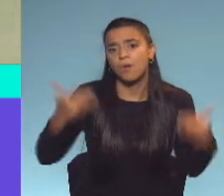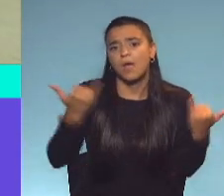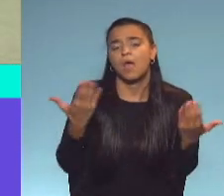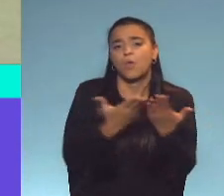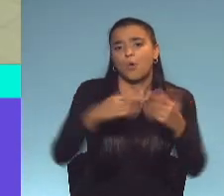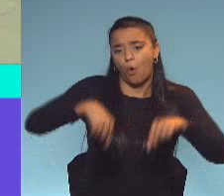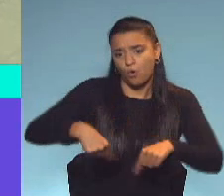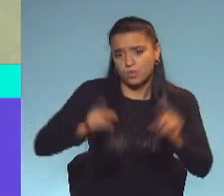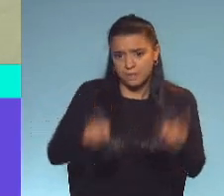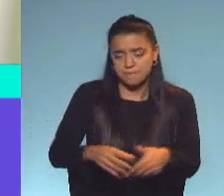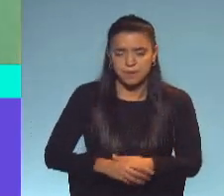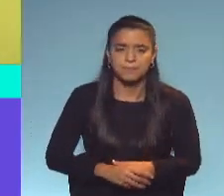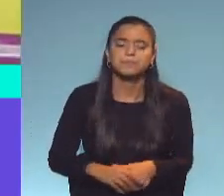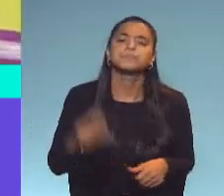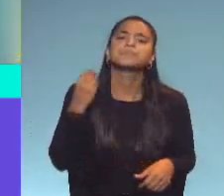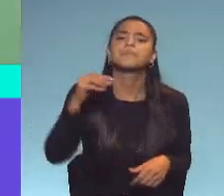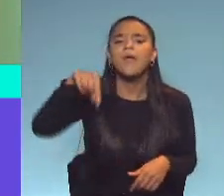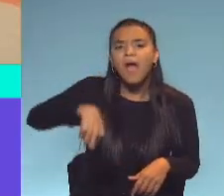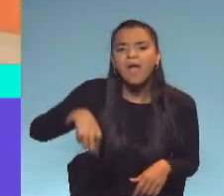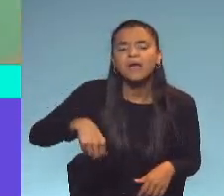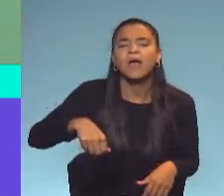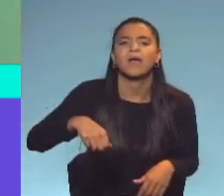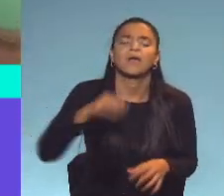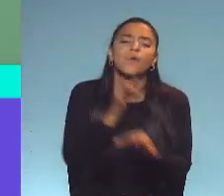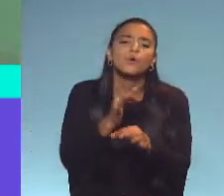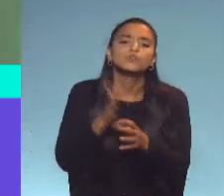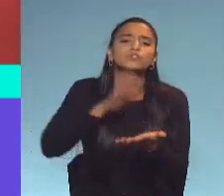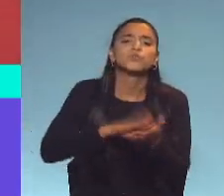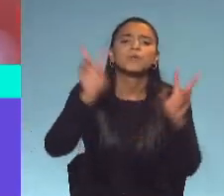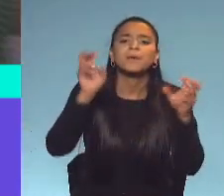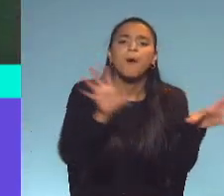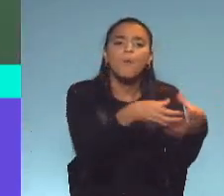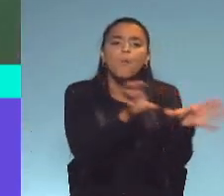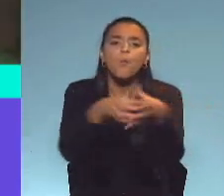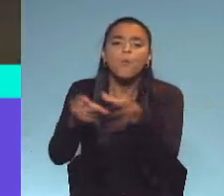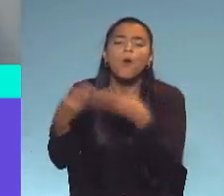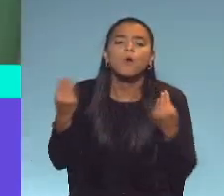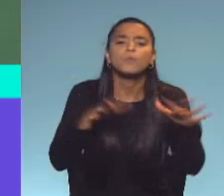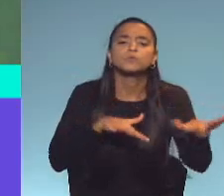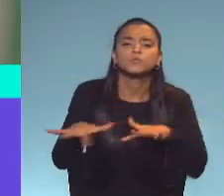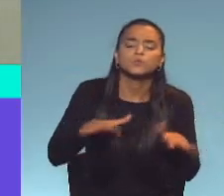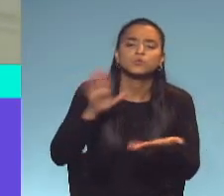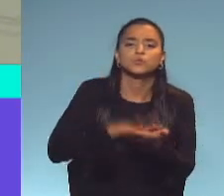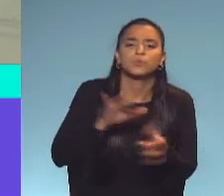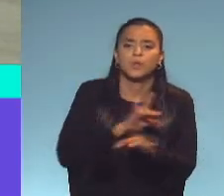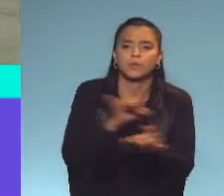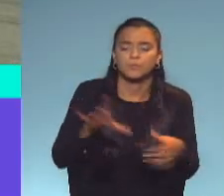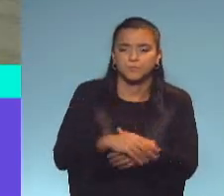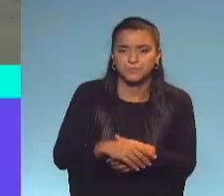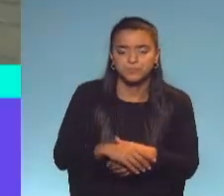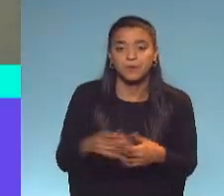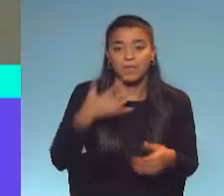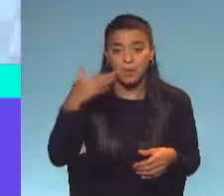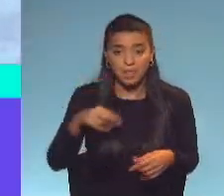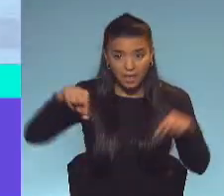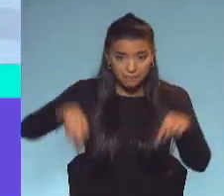el día de hoy. ¿Qué venía sucediendo aquí, por lo menos en esta escuela, con el tema de las burbujas? ¿Cómo estaba la situación respecto al COVID? Bueno, nosotros la verdad